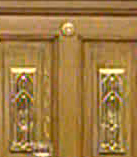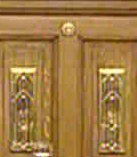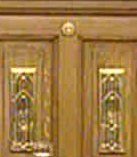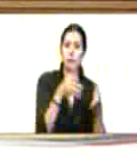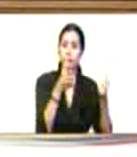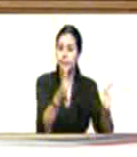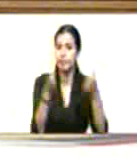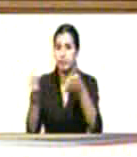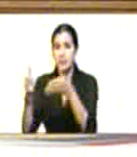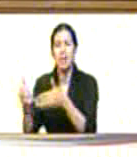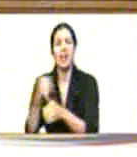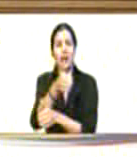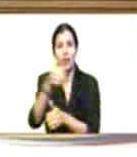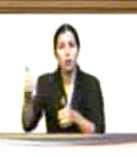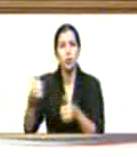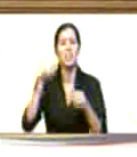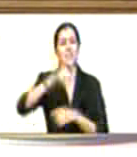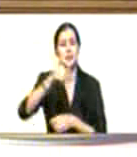otros.